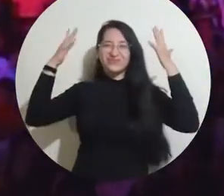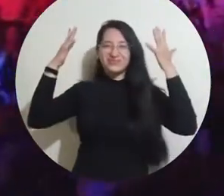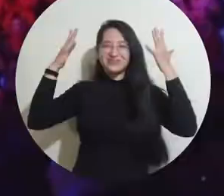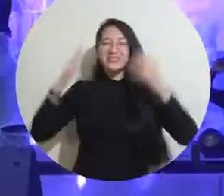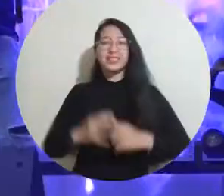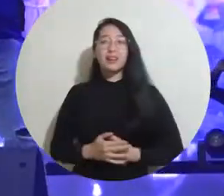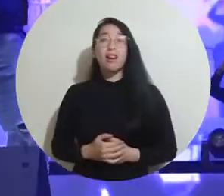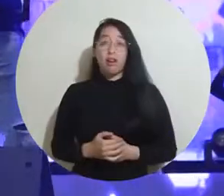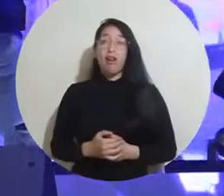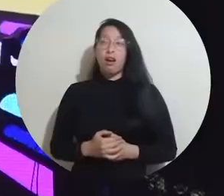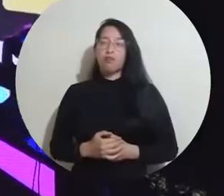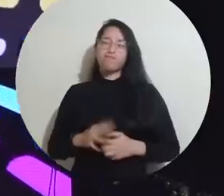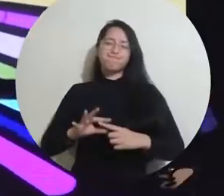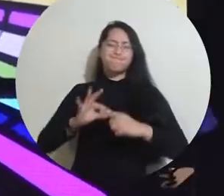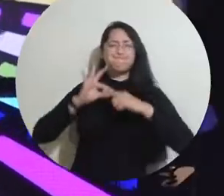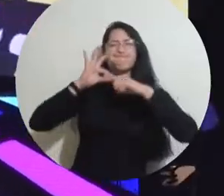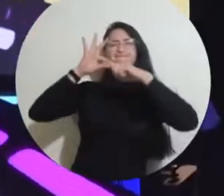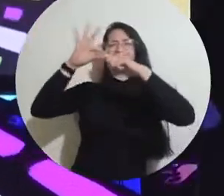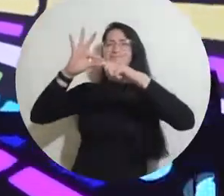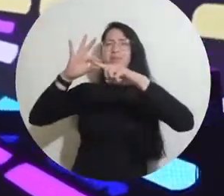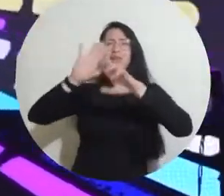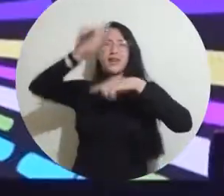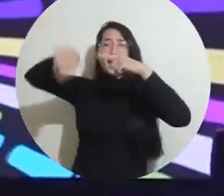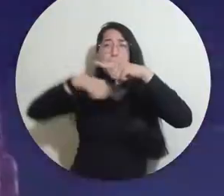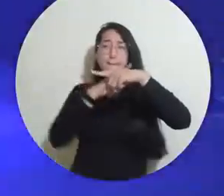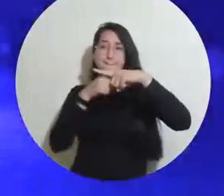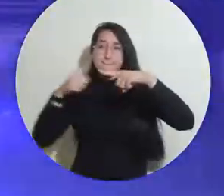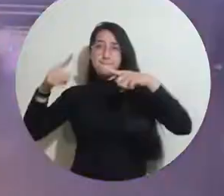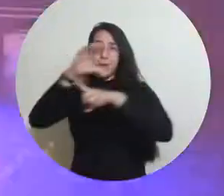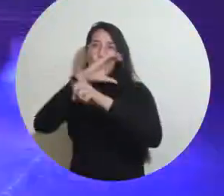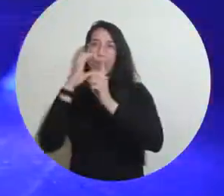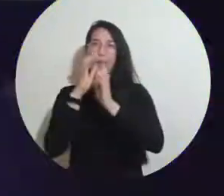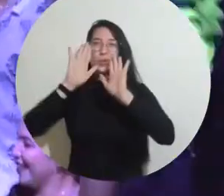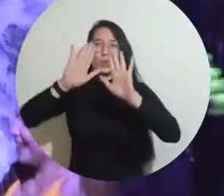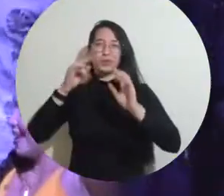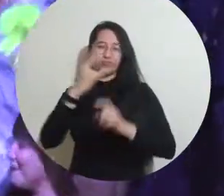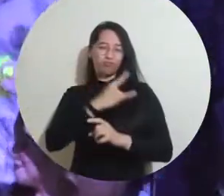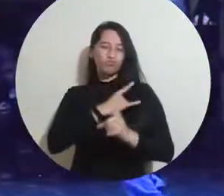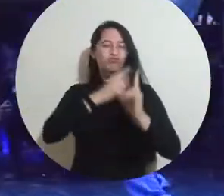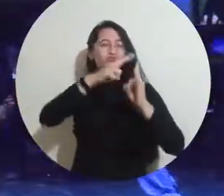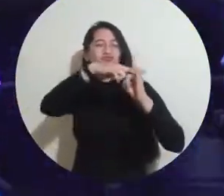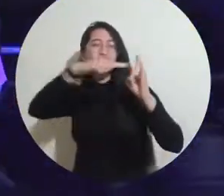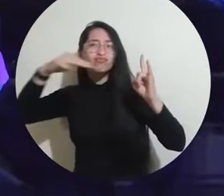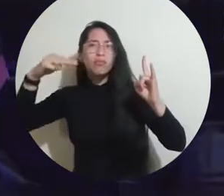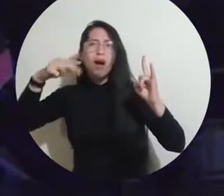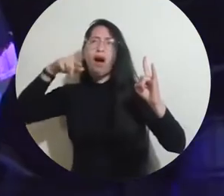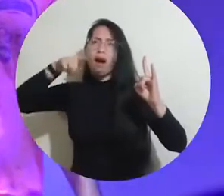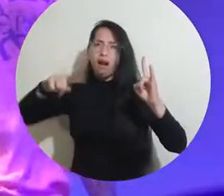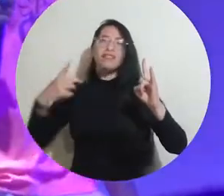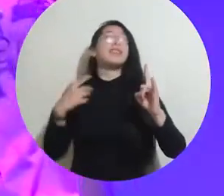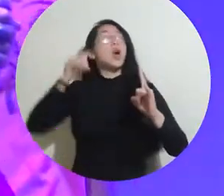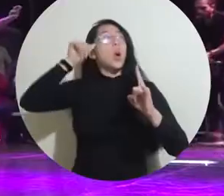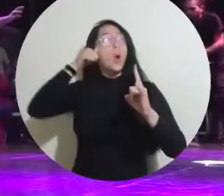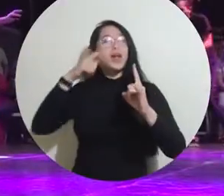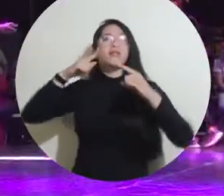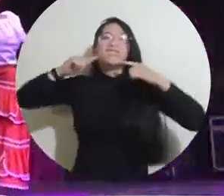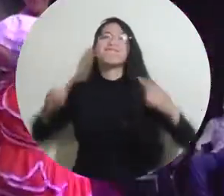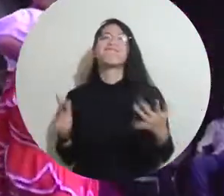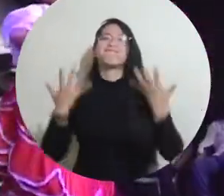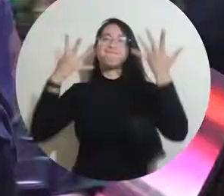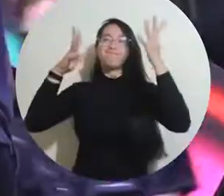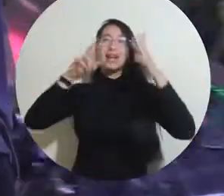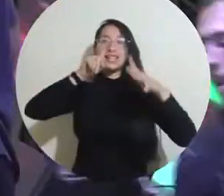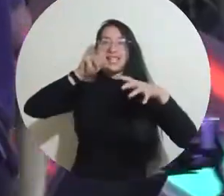con broche de oro cerró la semana cultural de la universidad del magdalena en la que conmemoró sus 60 años de